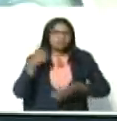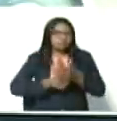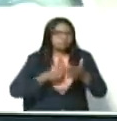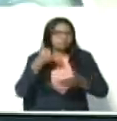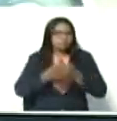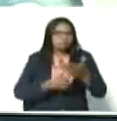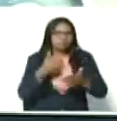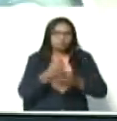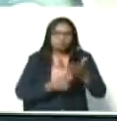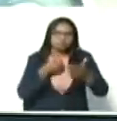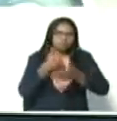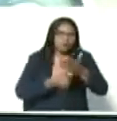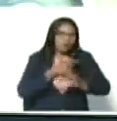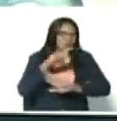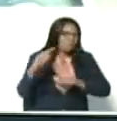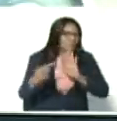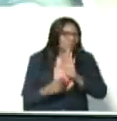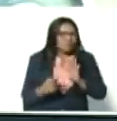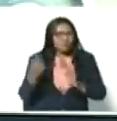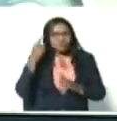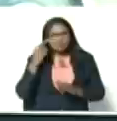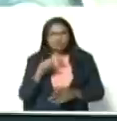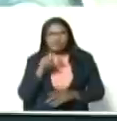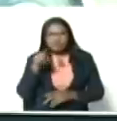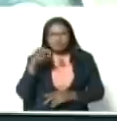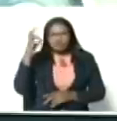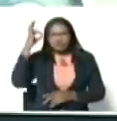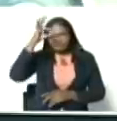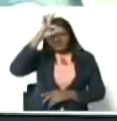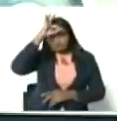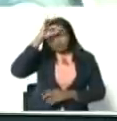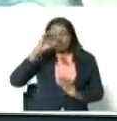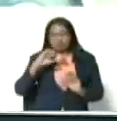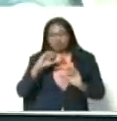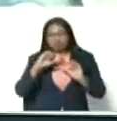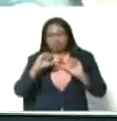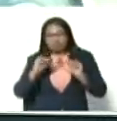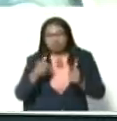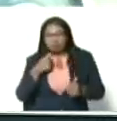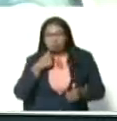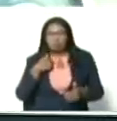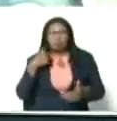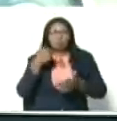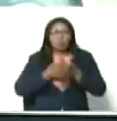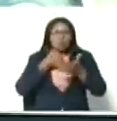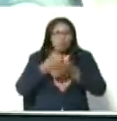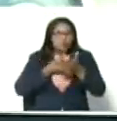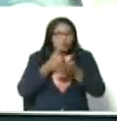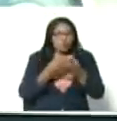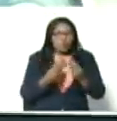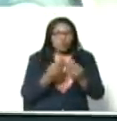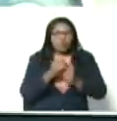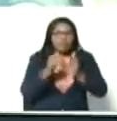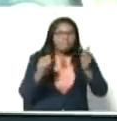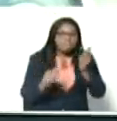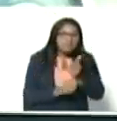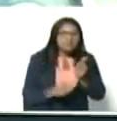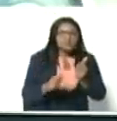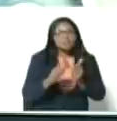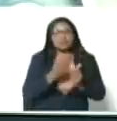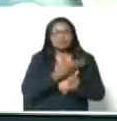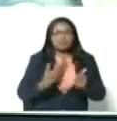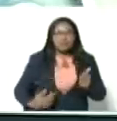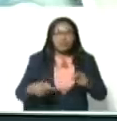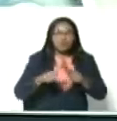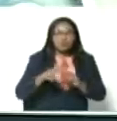las 24 horas del día. Ustedes no saben lo que estoy empeñado. Ay, junto a nuestra vicepresidenta ejecutiva, la